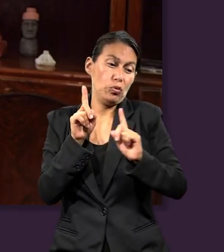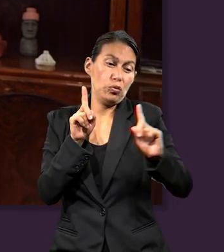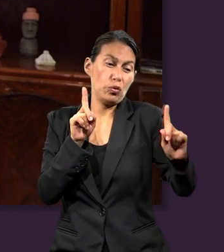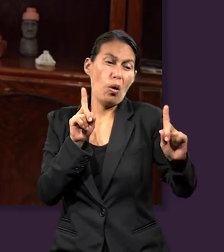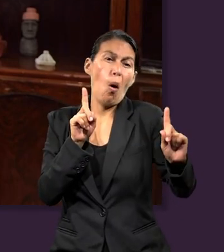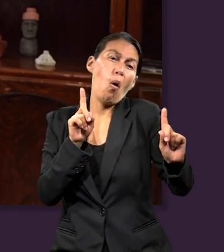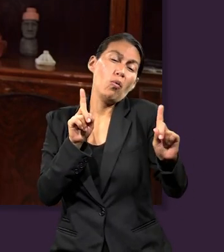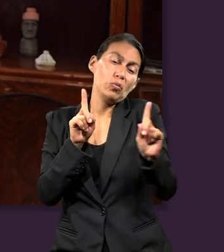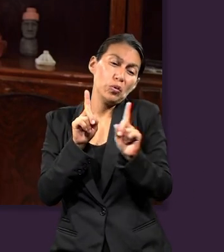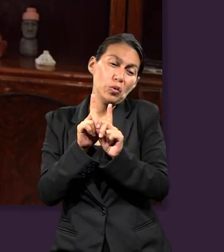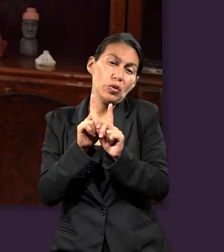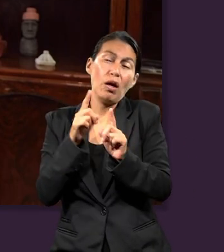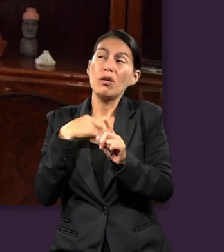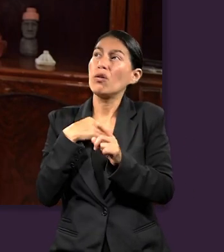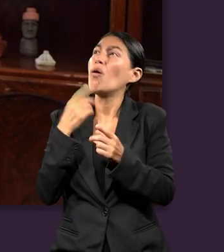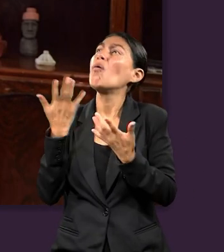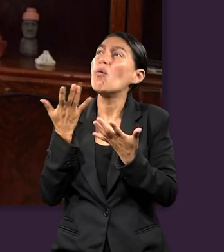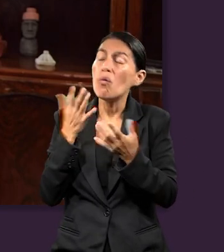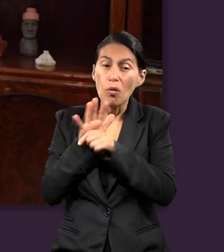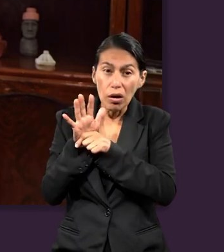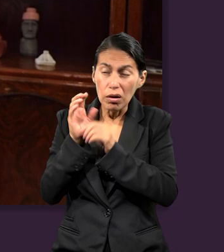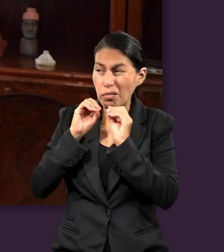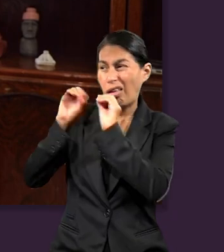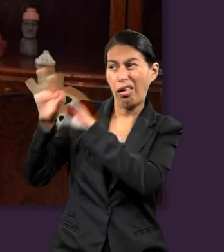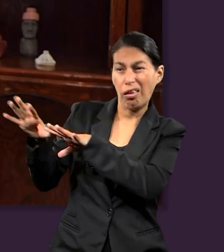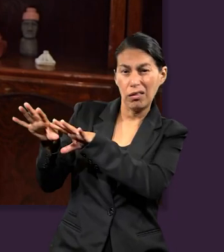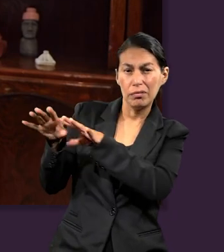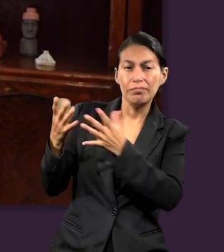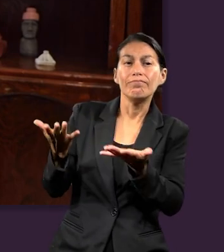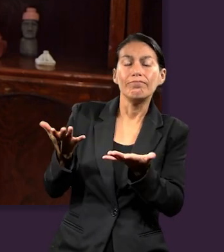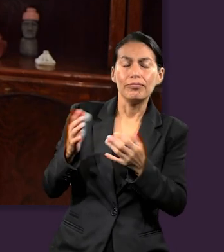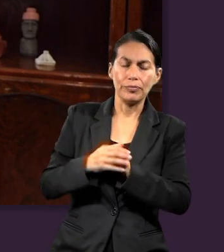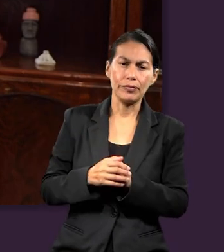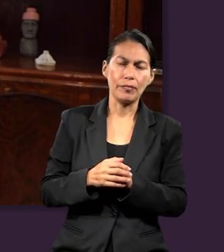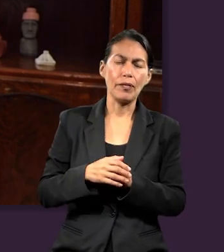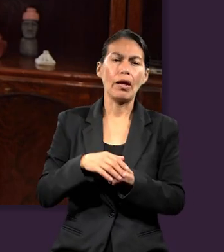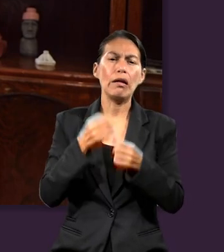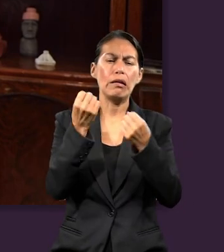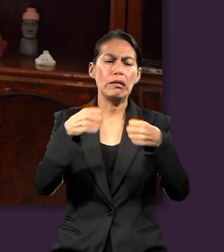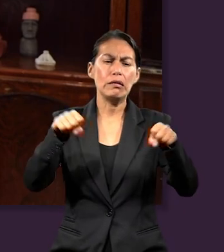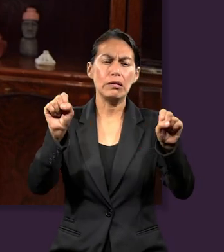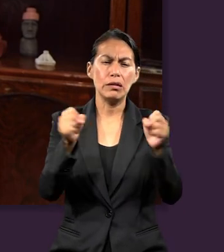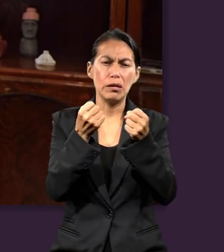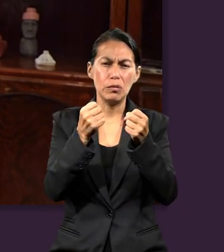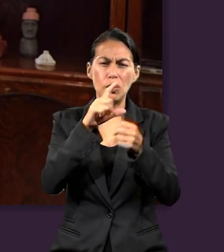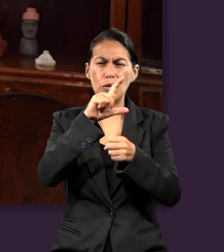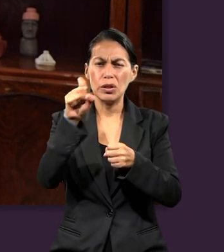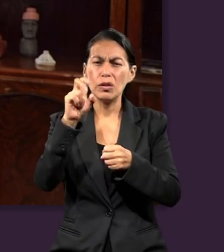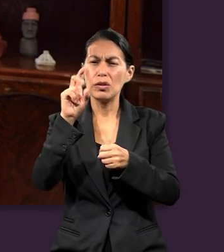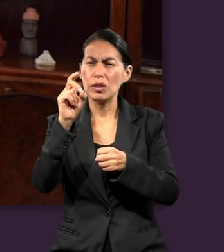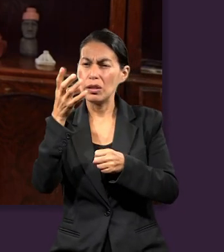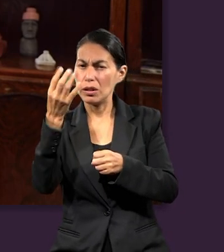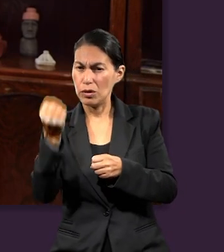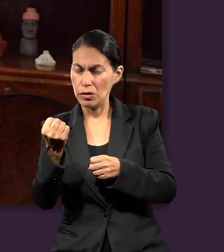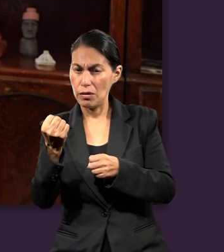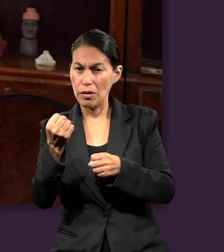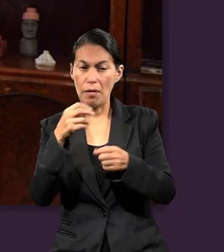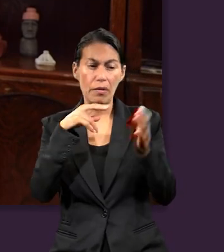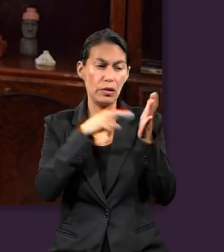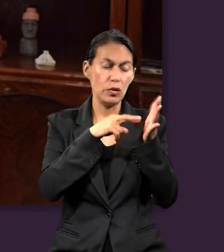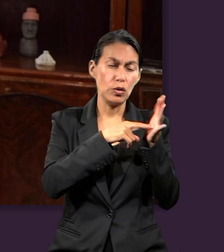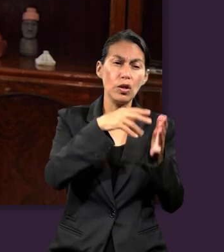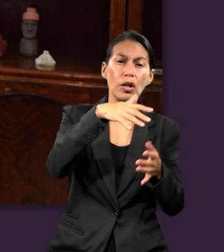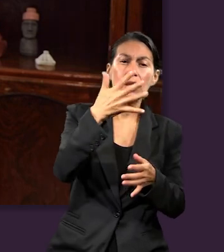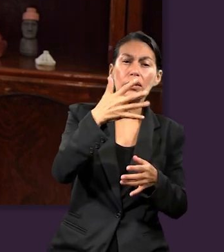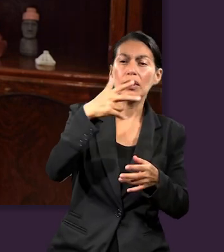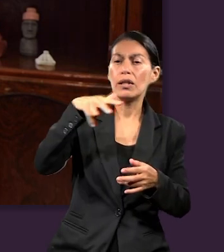qué tan tan cerca de mí él camina en mi diario vivir y resalto lo que el salmo 139 entre los versículos